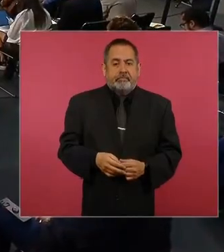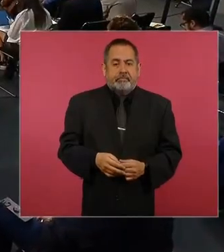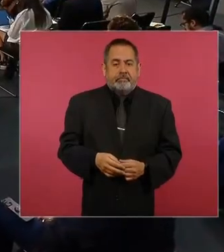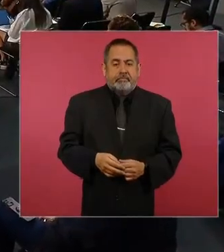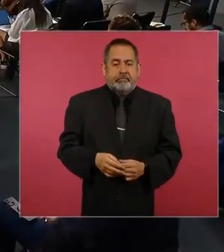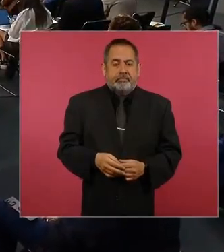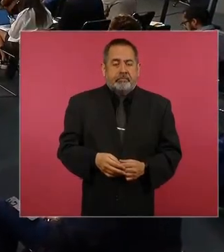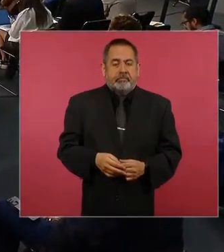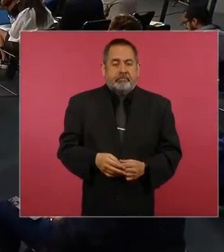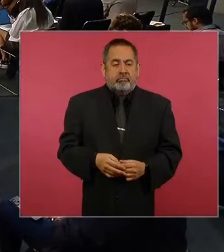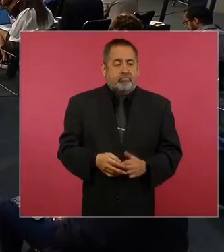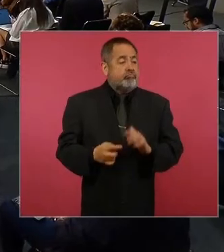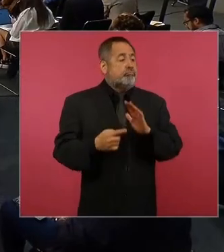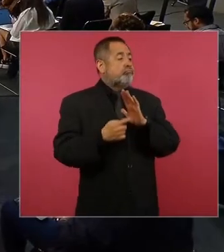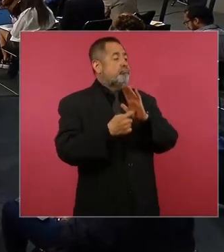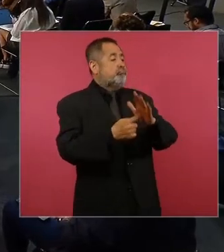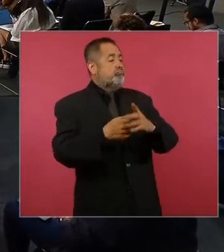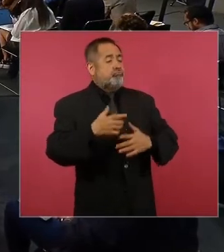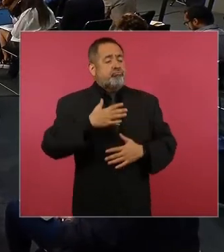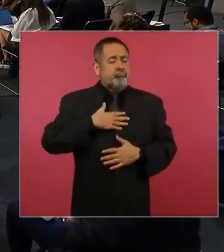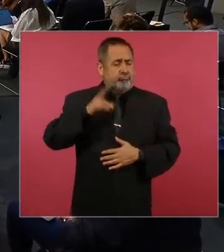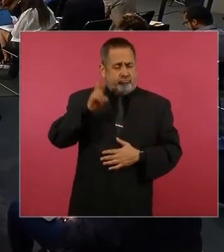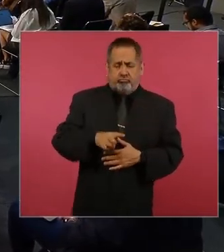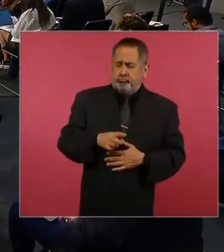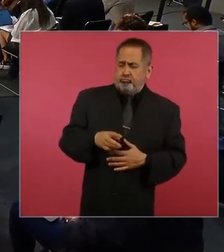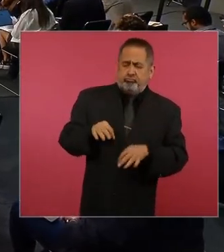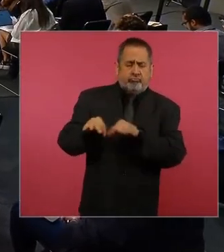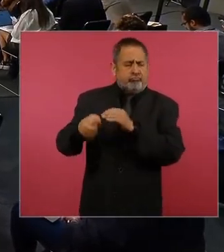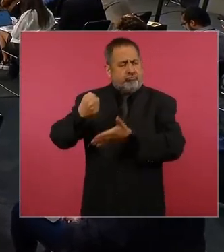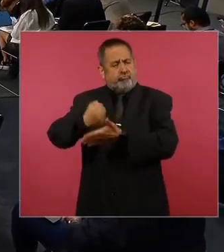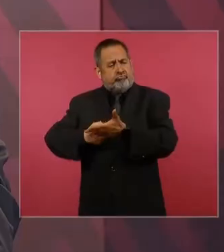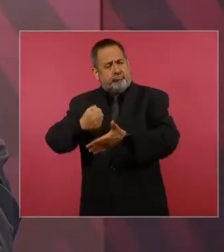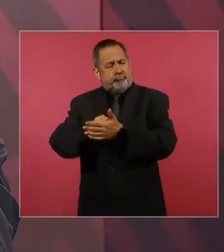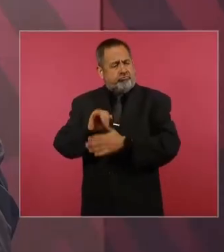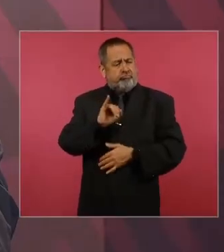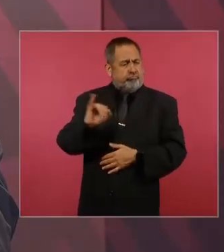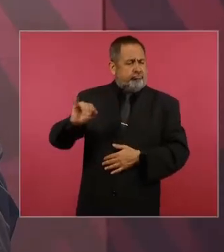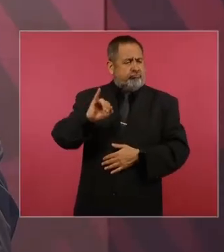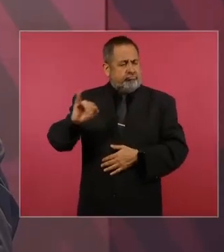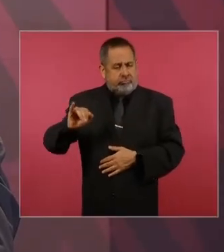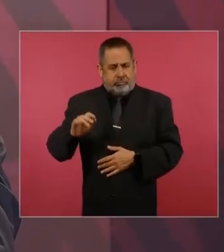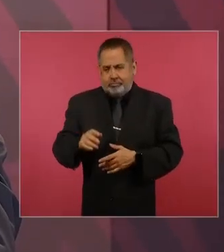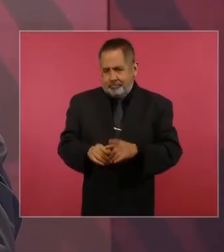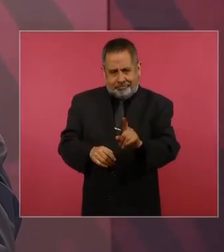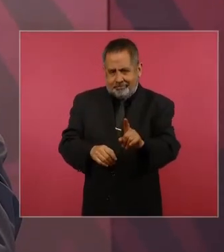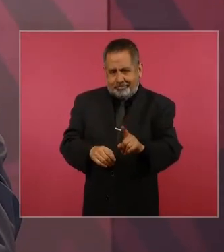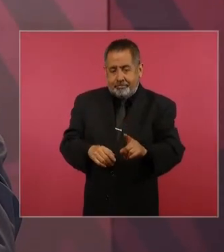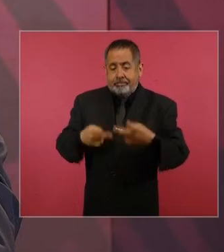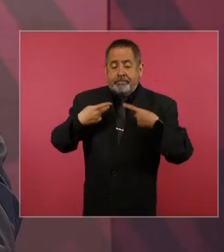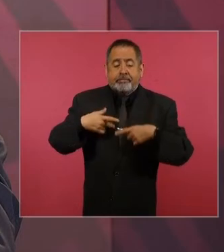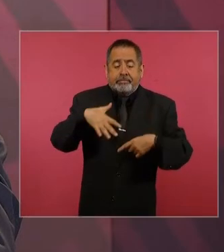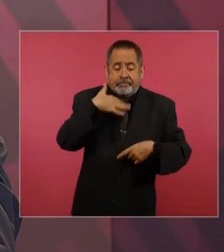decir que uno es de izquierda. El corrupto no es de izquierda.